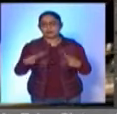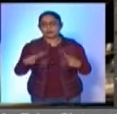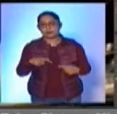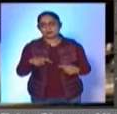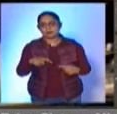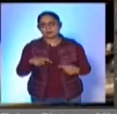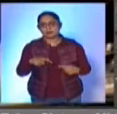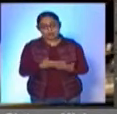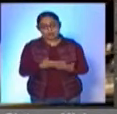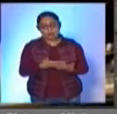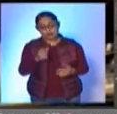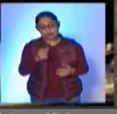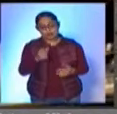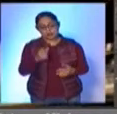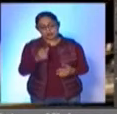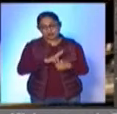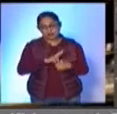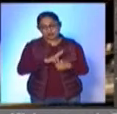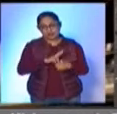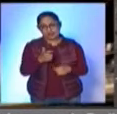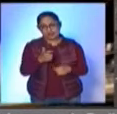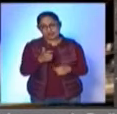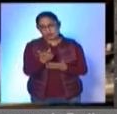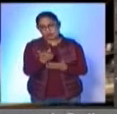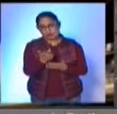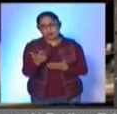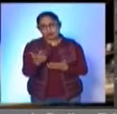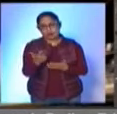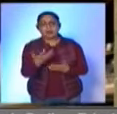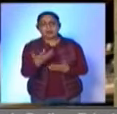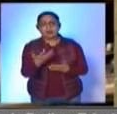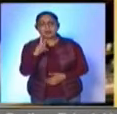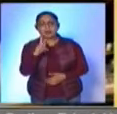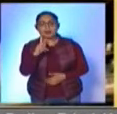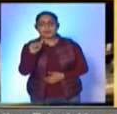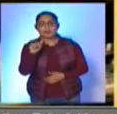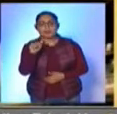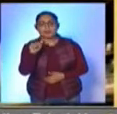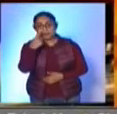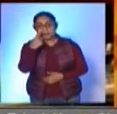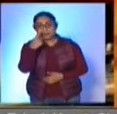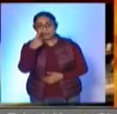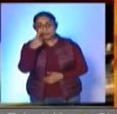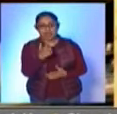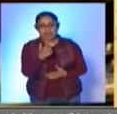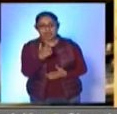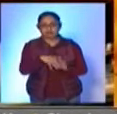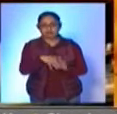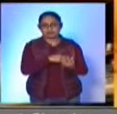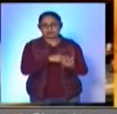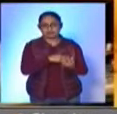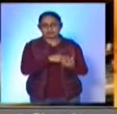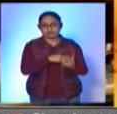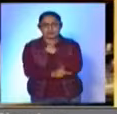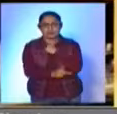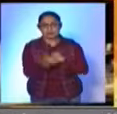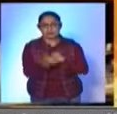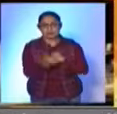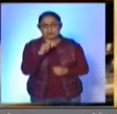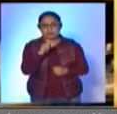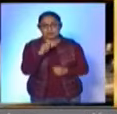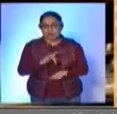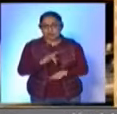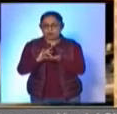que la Secretaría de Economía activará el plan para reactivar la economía en nuestro país, incluido el apoyo para